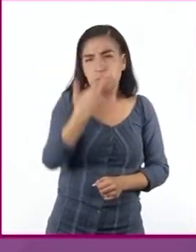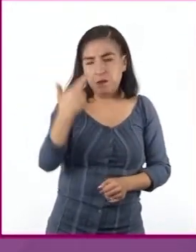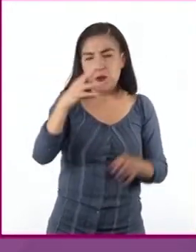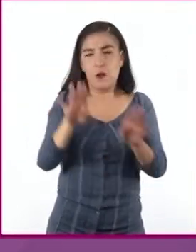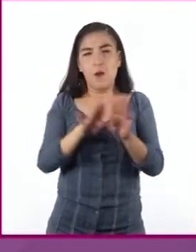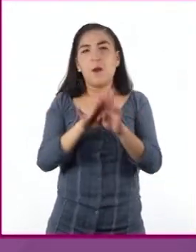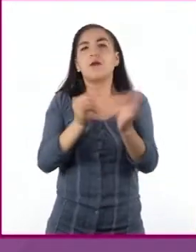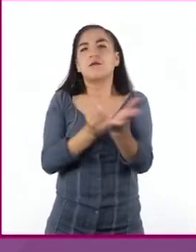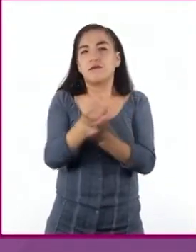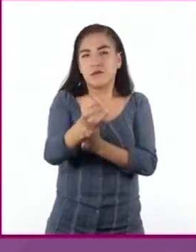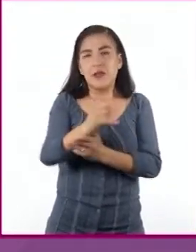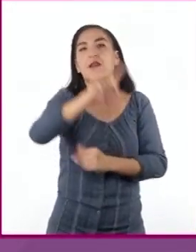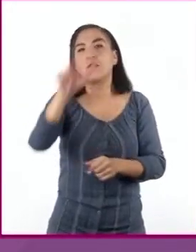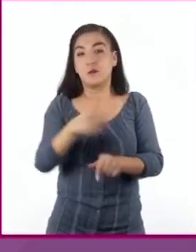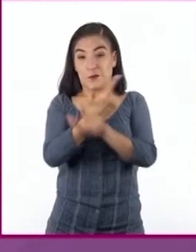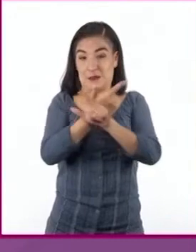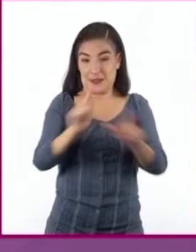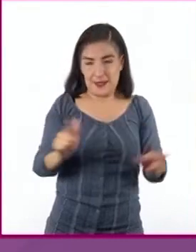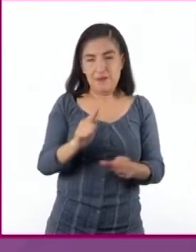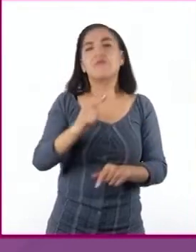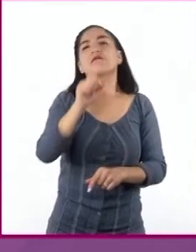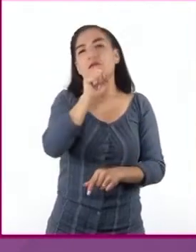más libres y responsables.